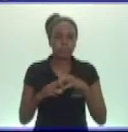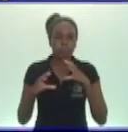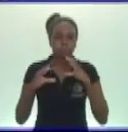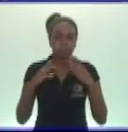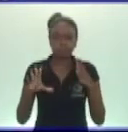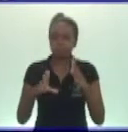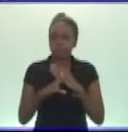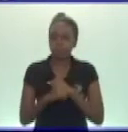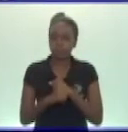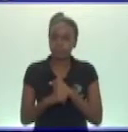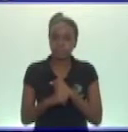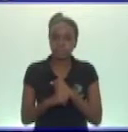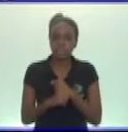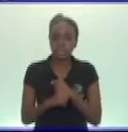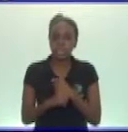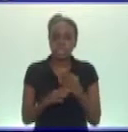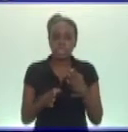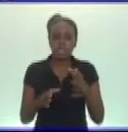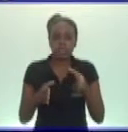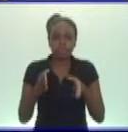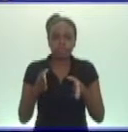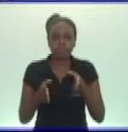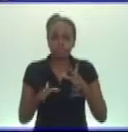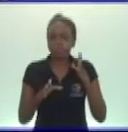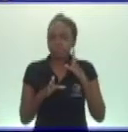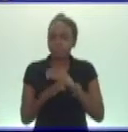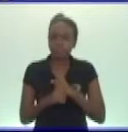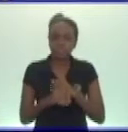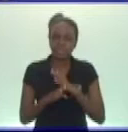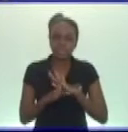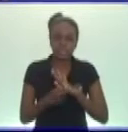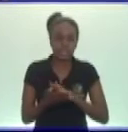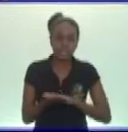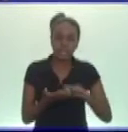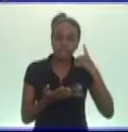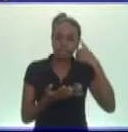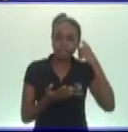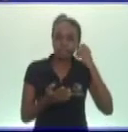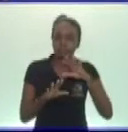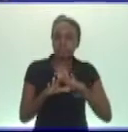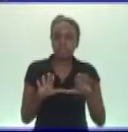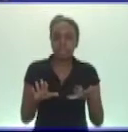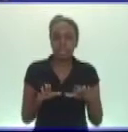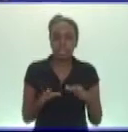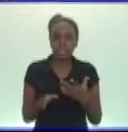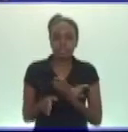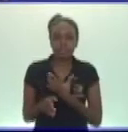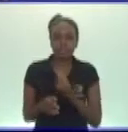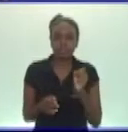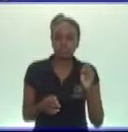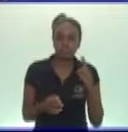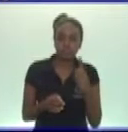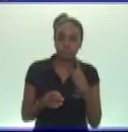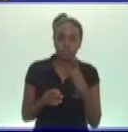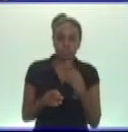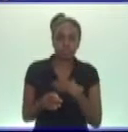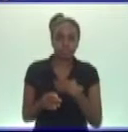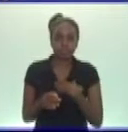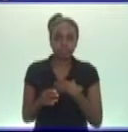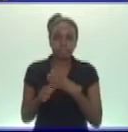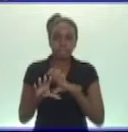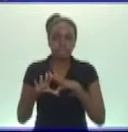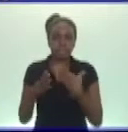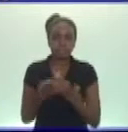la inadaptación, la marginación, ese estado de soledad, de abandono en el que queda, dado